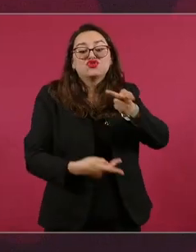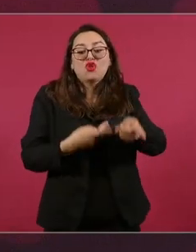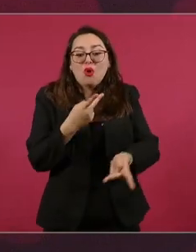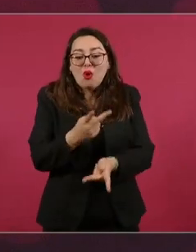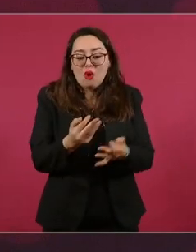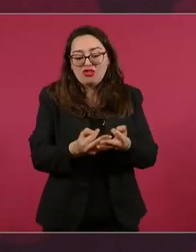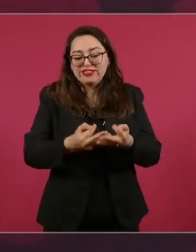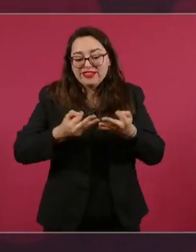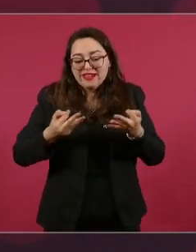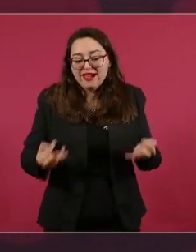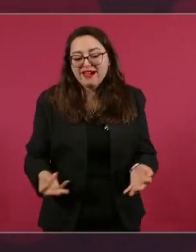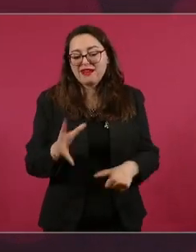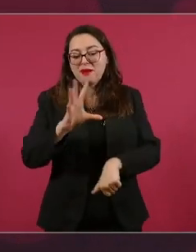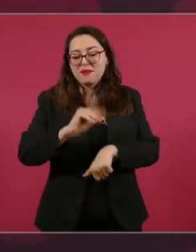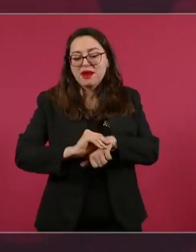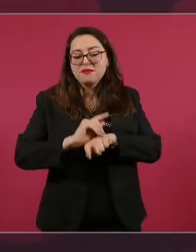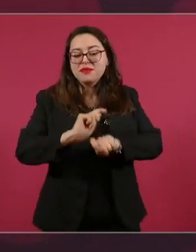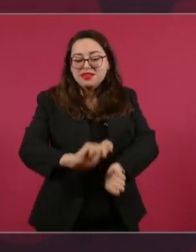y